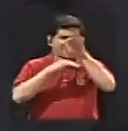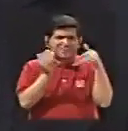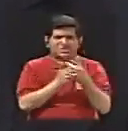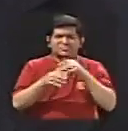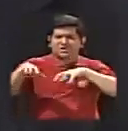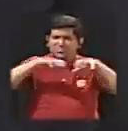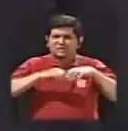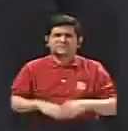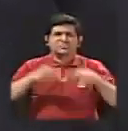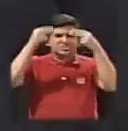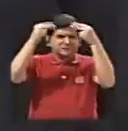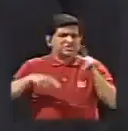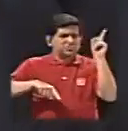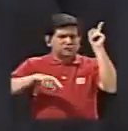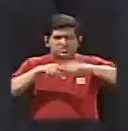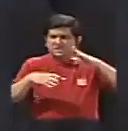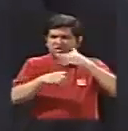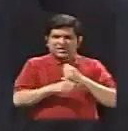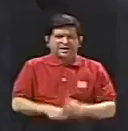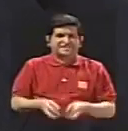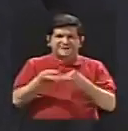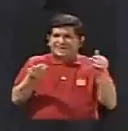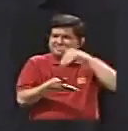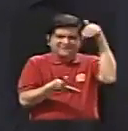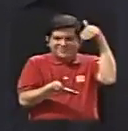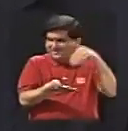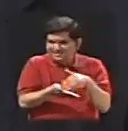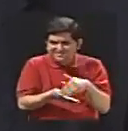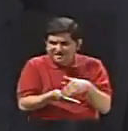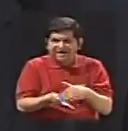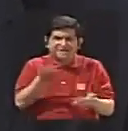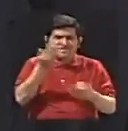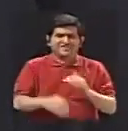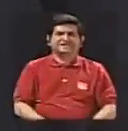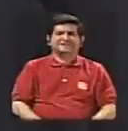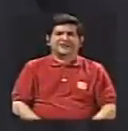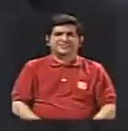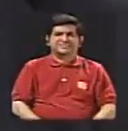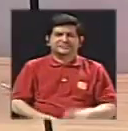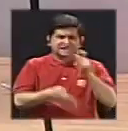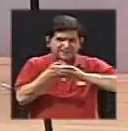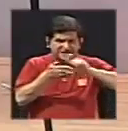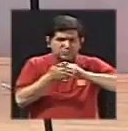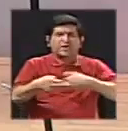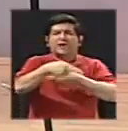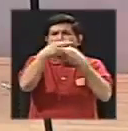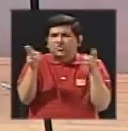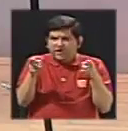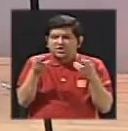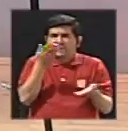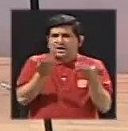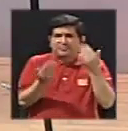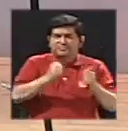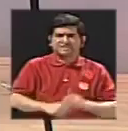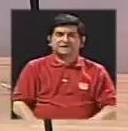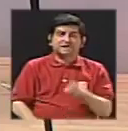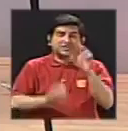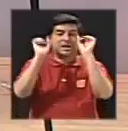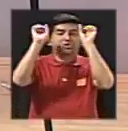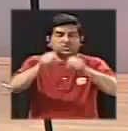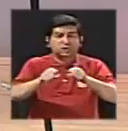todos esos movimientos de planilla no se pueden hacer de manera descentralizada desde los centros educativos o desde las regionales? Que quizás eso